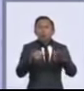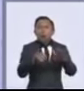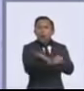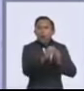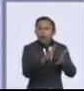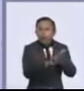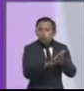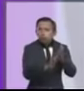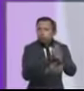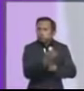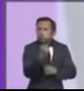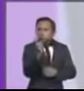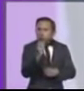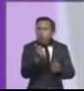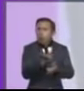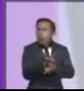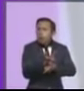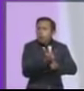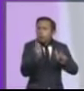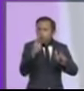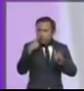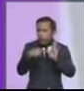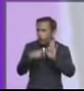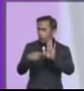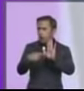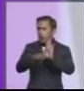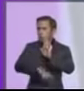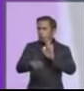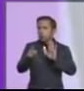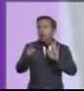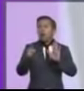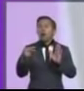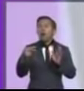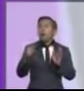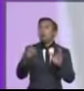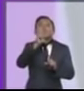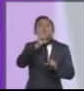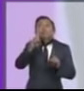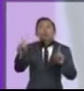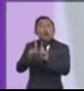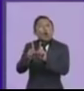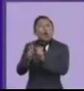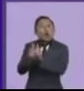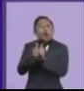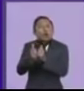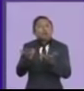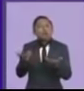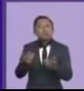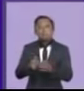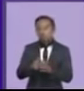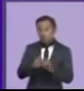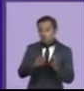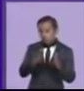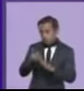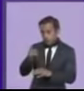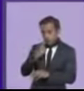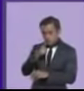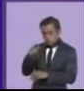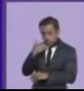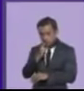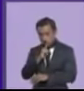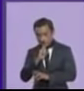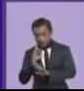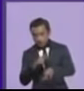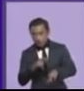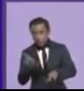es de este proceso electoral. ¿Quiere utilizar algunas de sus réplicas, candidato Andrés Manuel? No. Se la guarda. Muy bien, vamos. Andrés Manuel no nos ha querido decir de